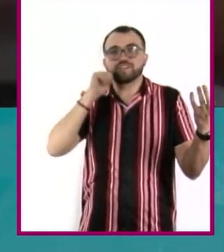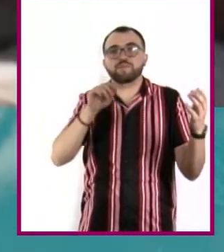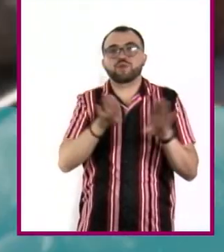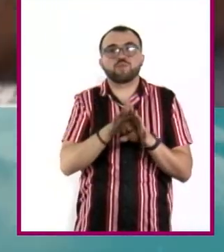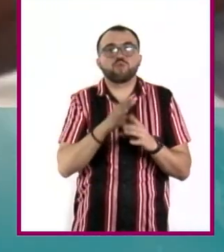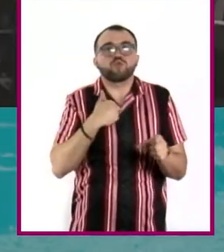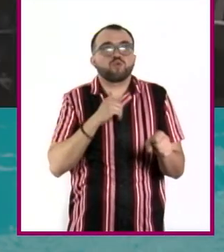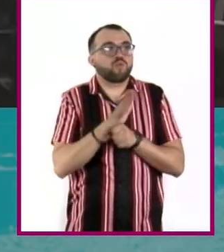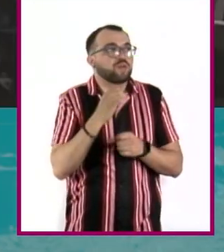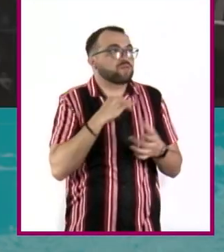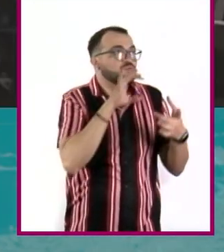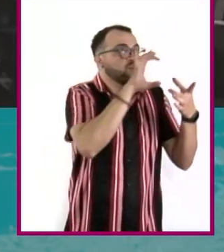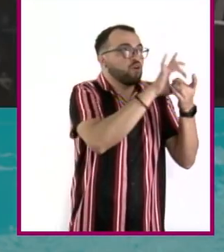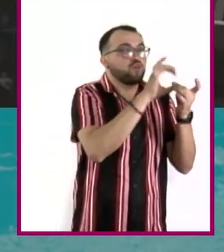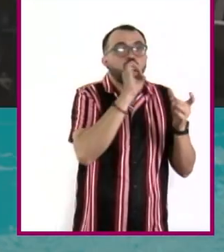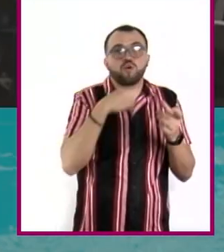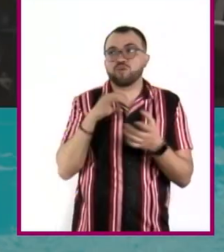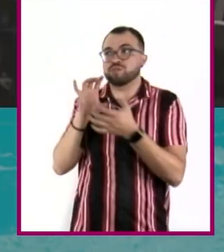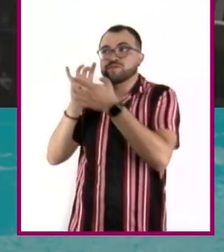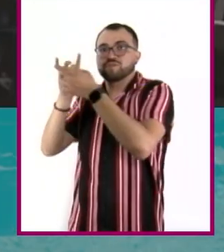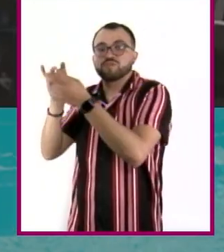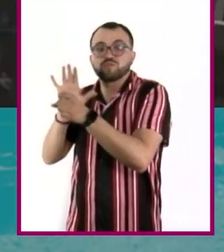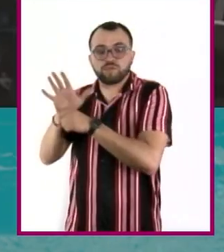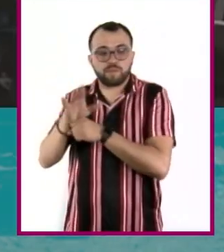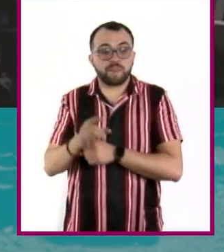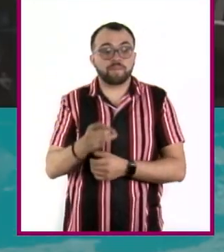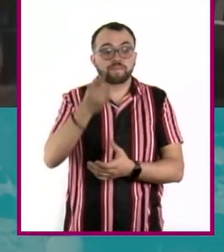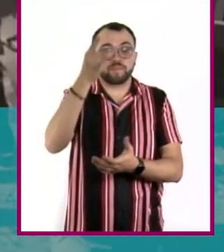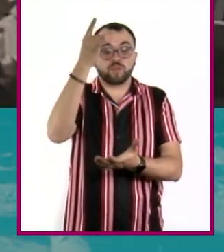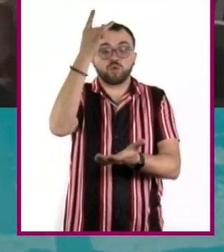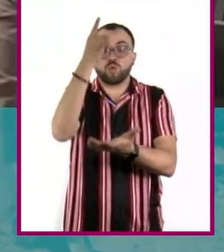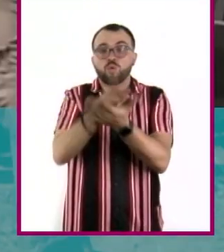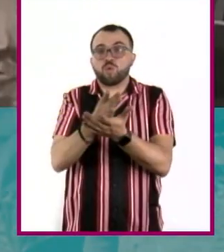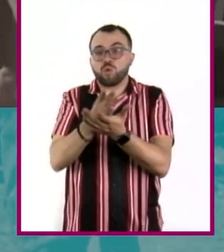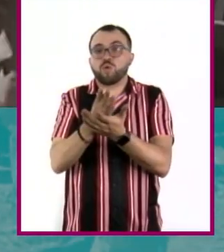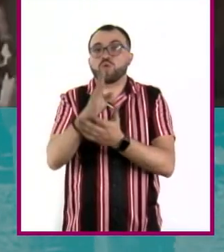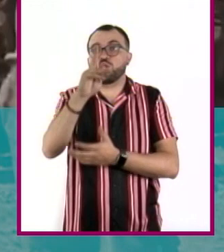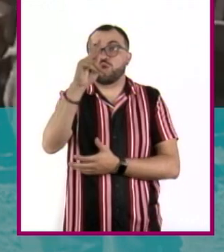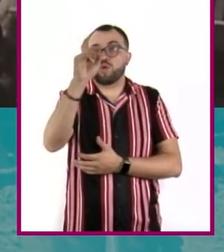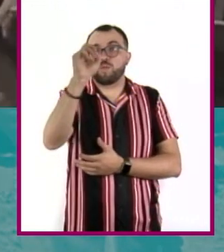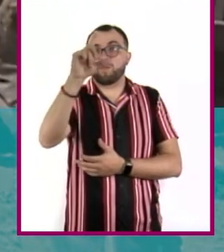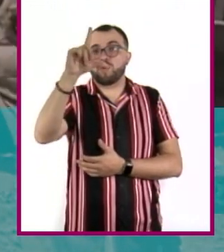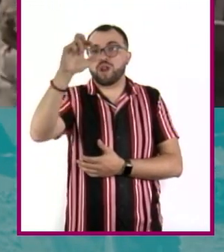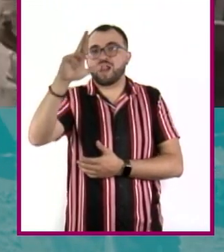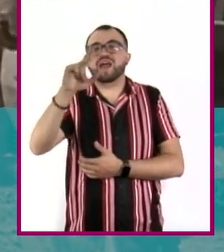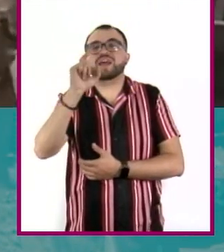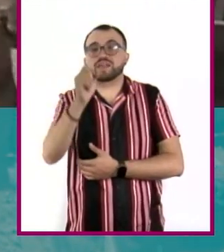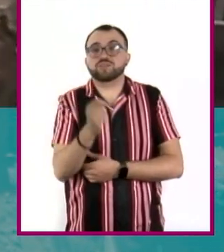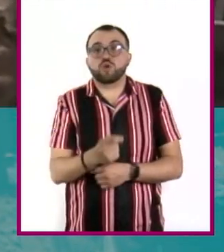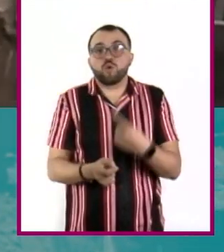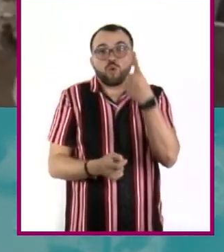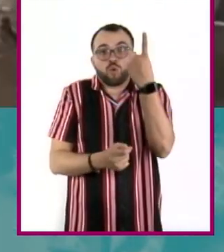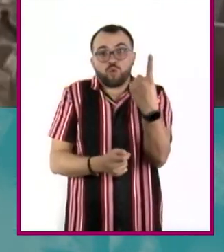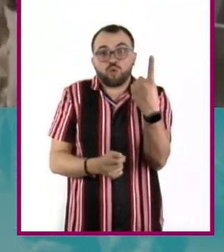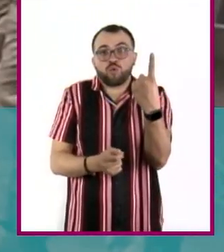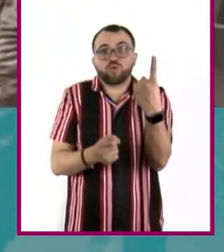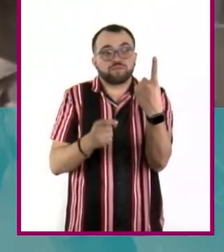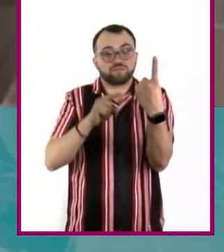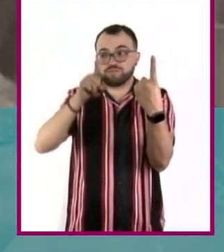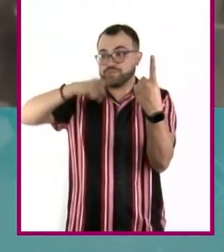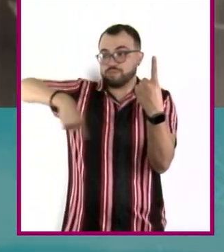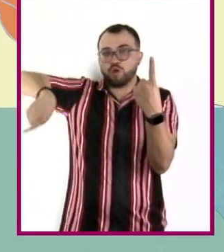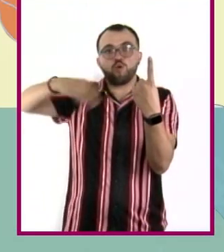La característica distintiva del sistema unipolar es que un actor absorbe a los demás, eliminando al resto de los